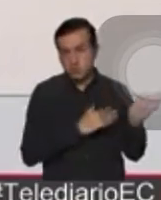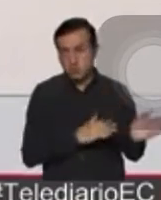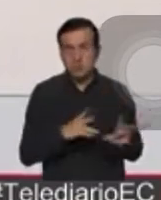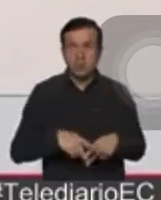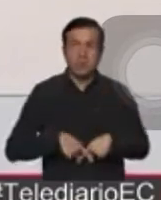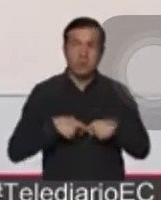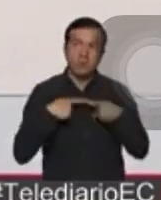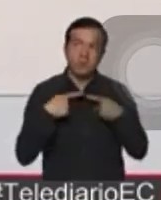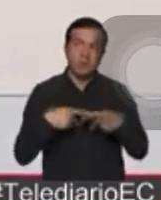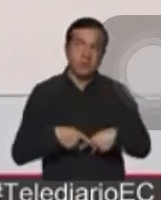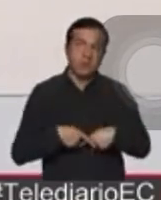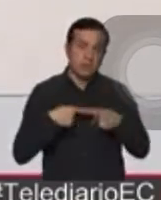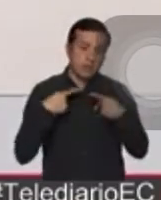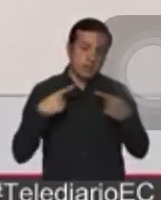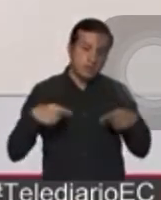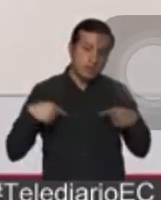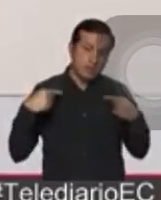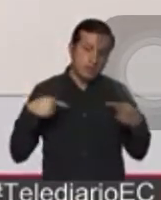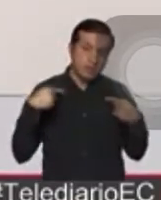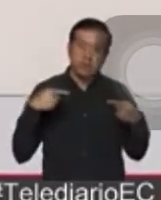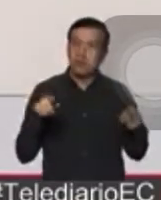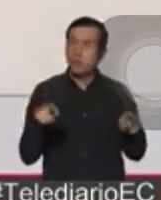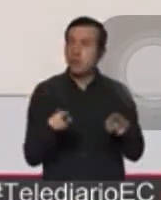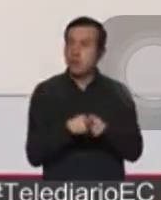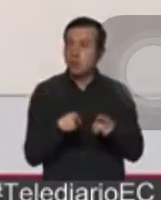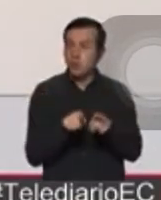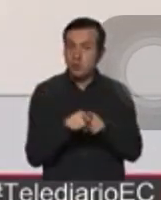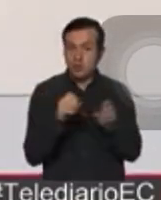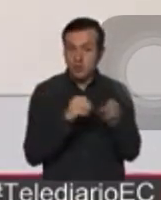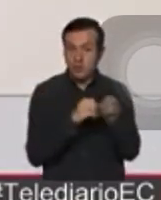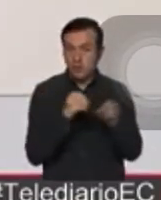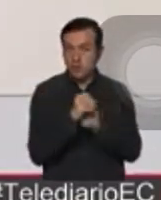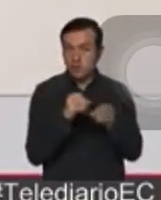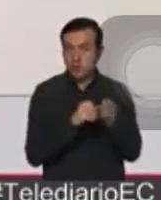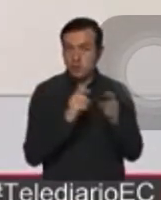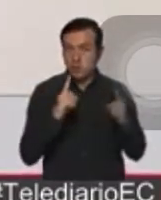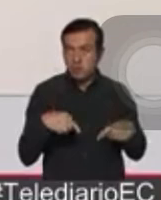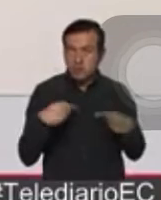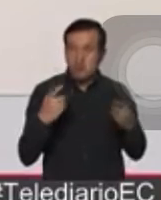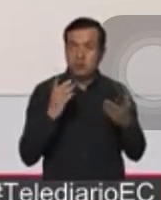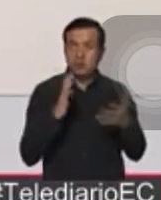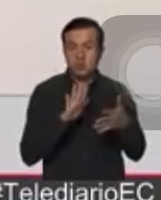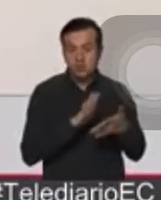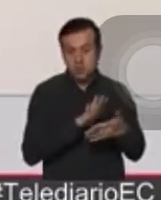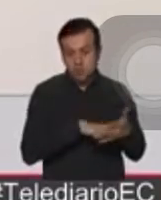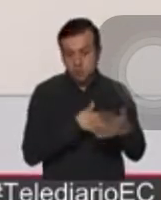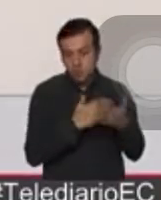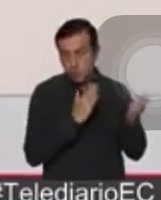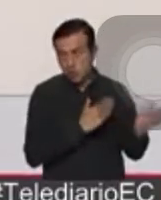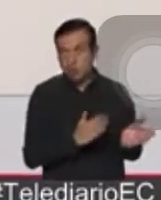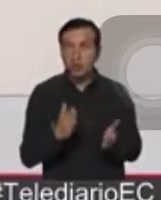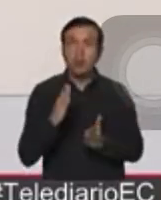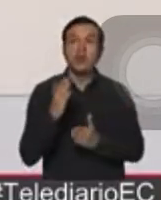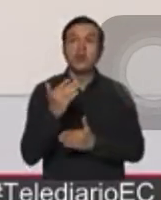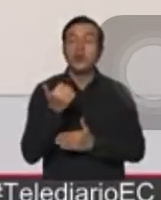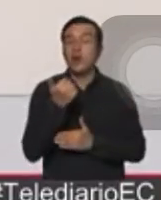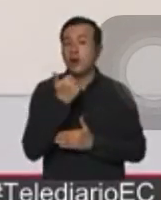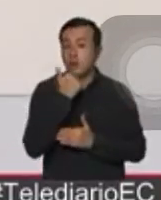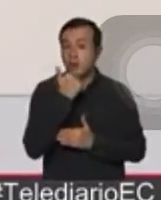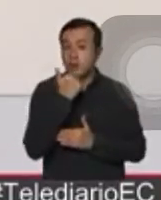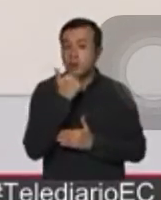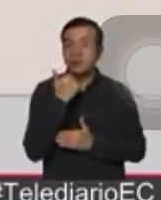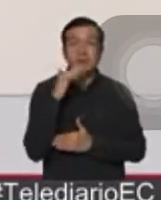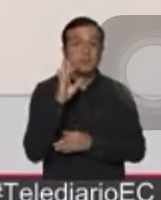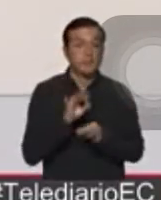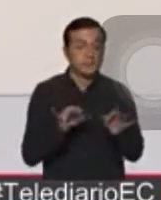o un día a día muy, muy similar al de la oficina. Tenemos nuestro horario de almuerzo. Y lo que sí es importante es que